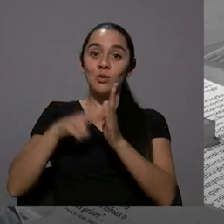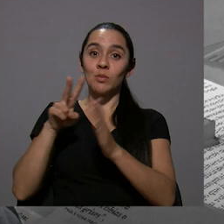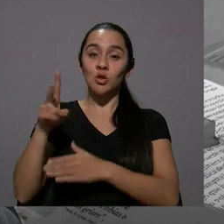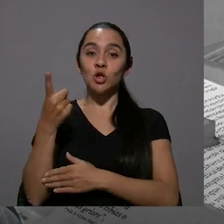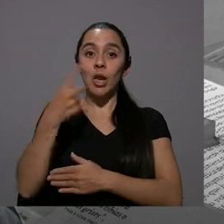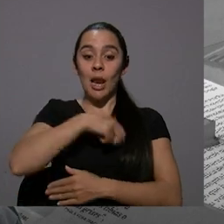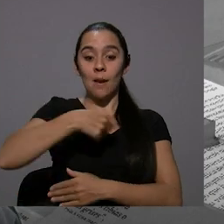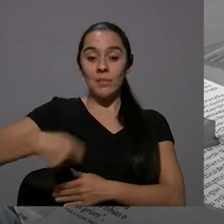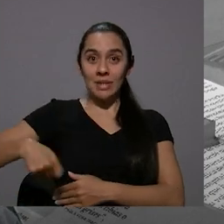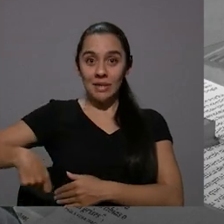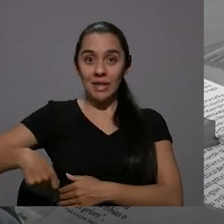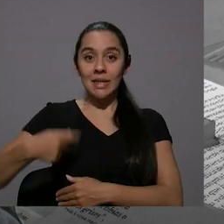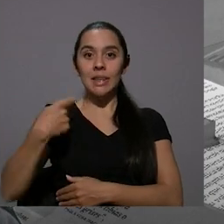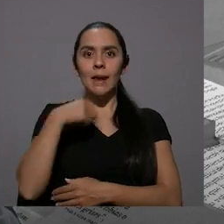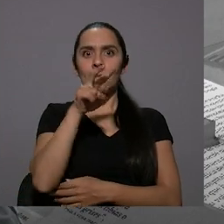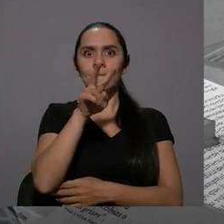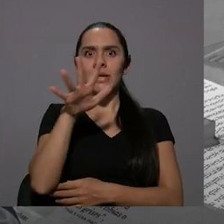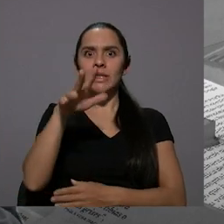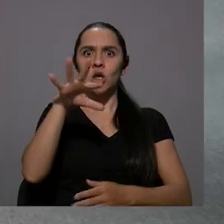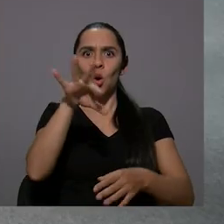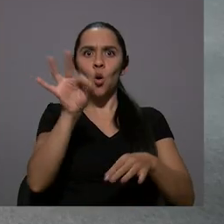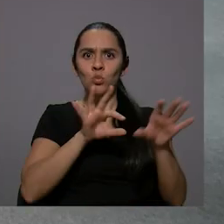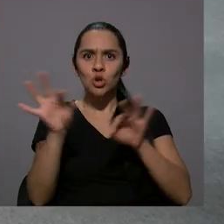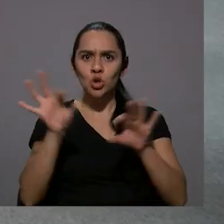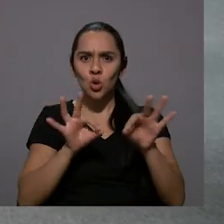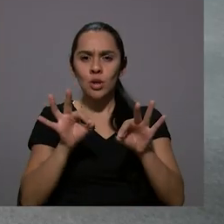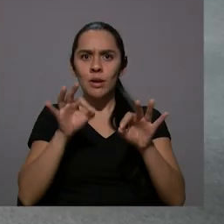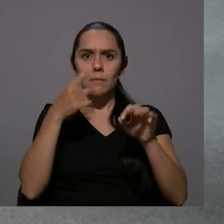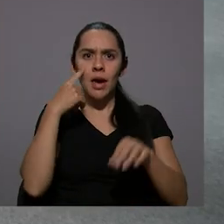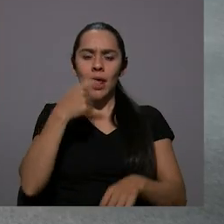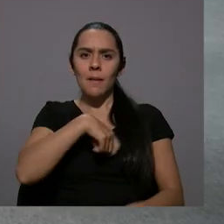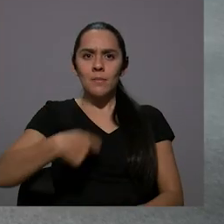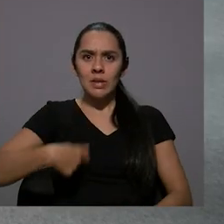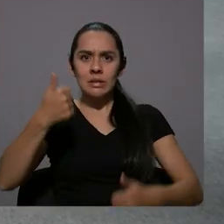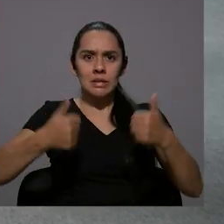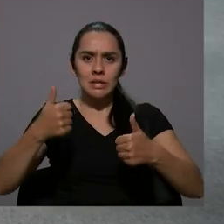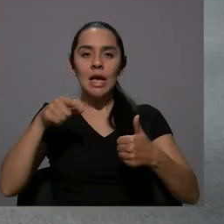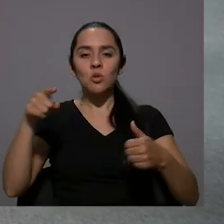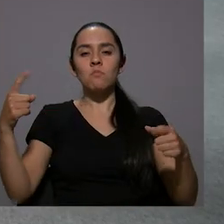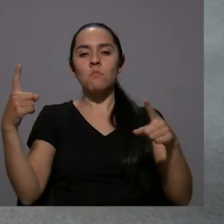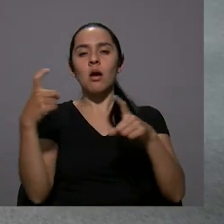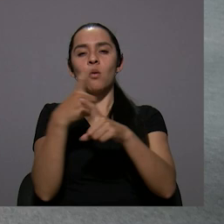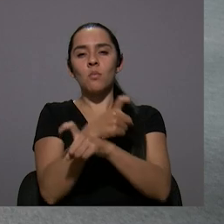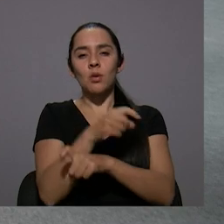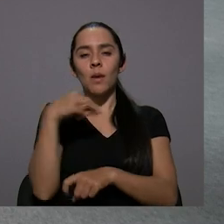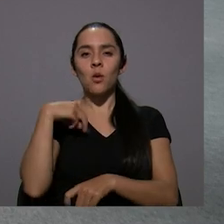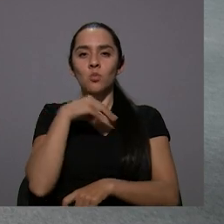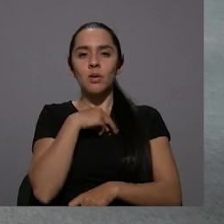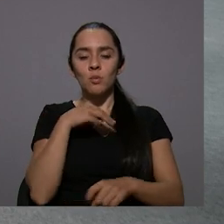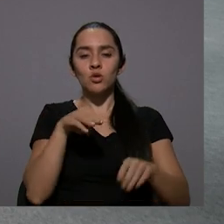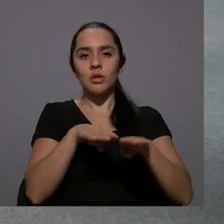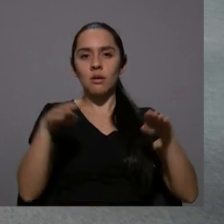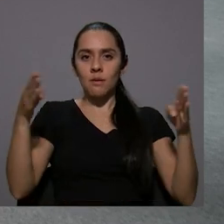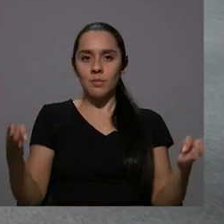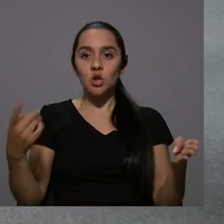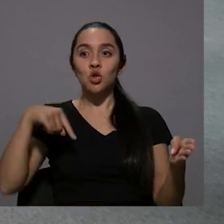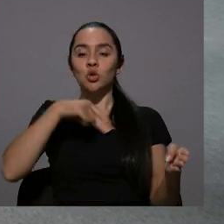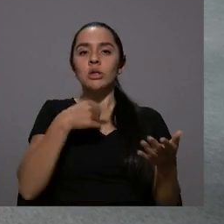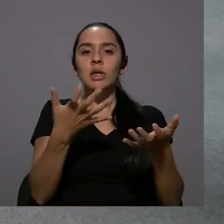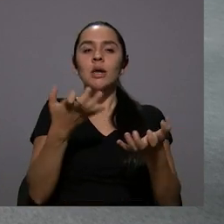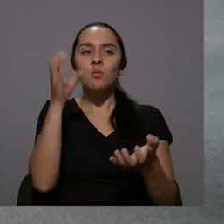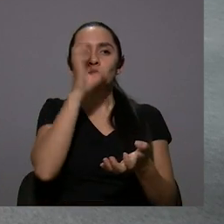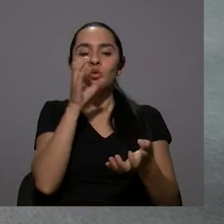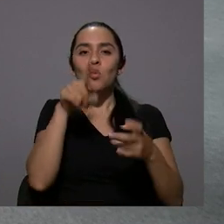papeleta presidencial tenía 25 opciones todo eso complejiza más la labor de los miembros de mesa entonces queríamos una herramienta que les